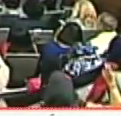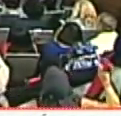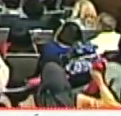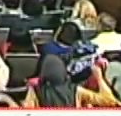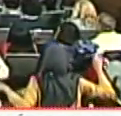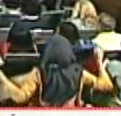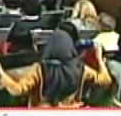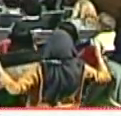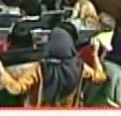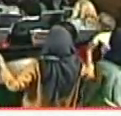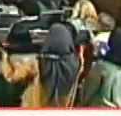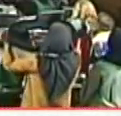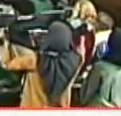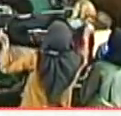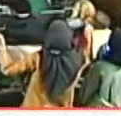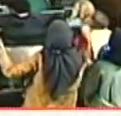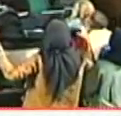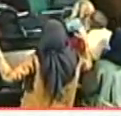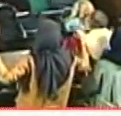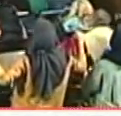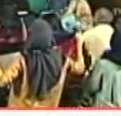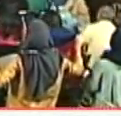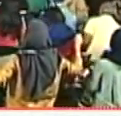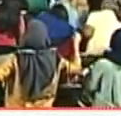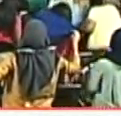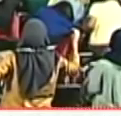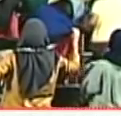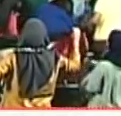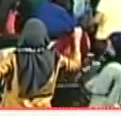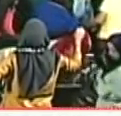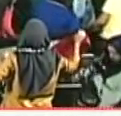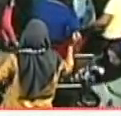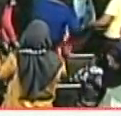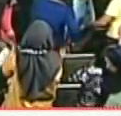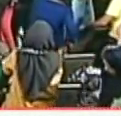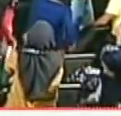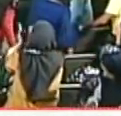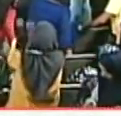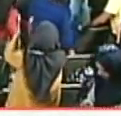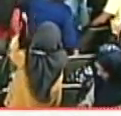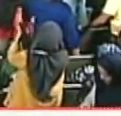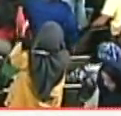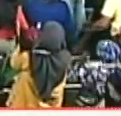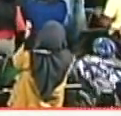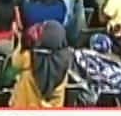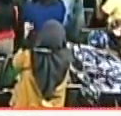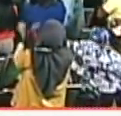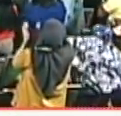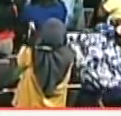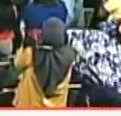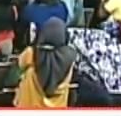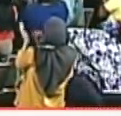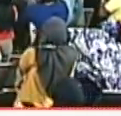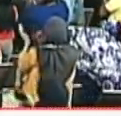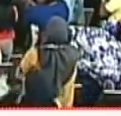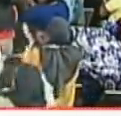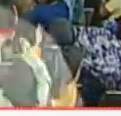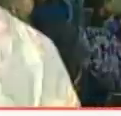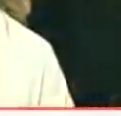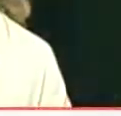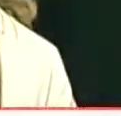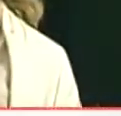Presente el ciudadano Nicolás Maduro Moros, presidente constitucional de la República Bolivariana de Venezuela.